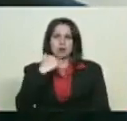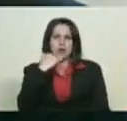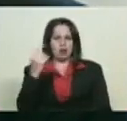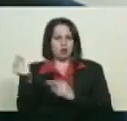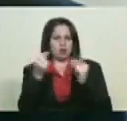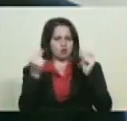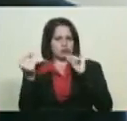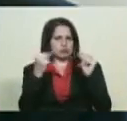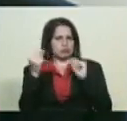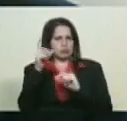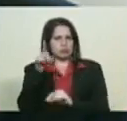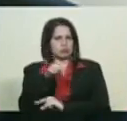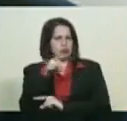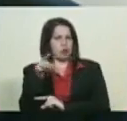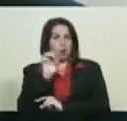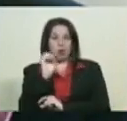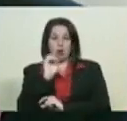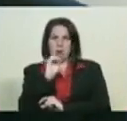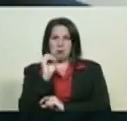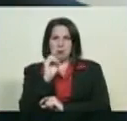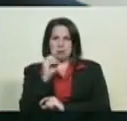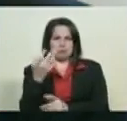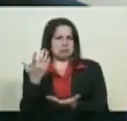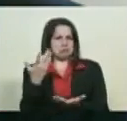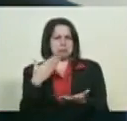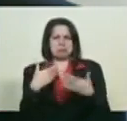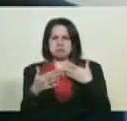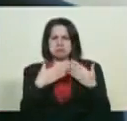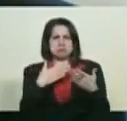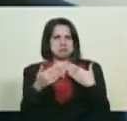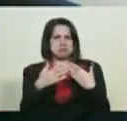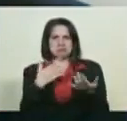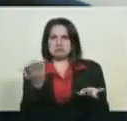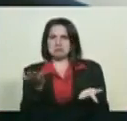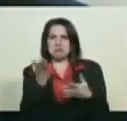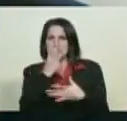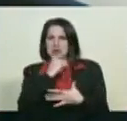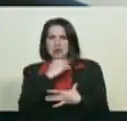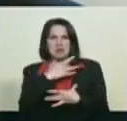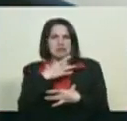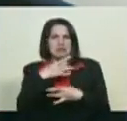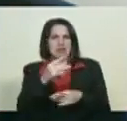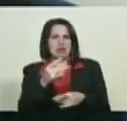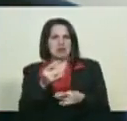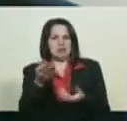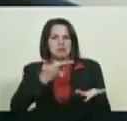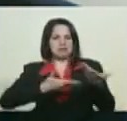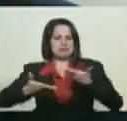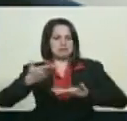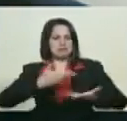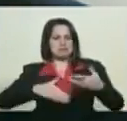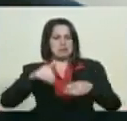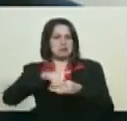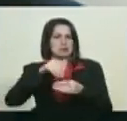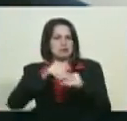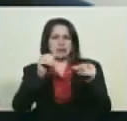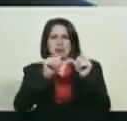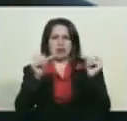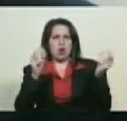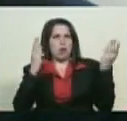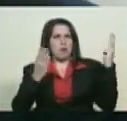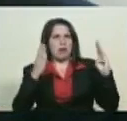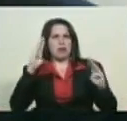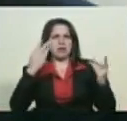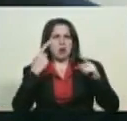discusión o es algo que para ustedes ya no está contemplado, tomando en cuenta el desenvolvimiento del sistema electoral venezolano y en comparación con